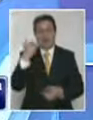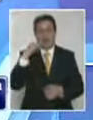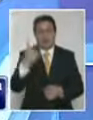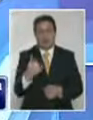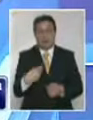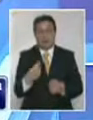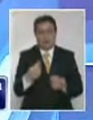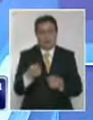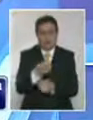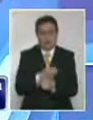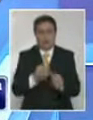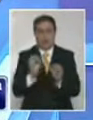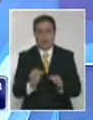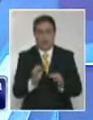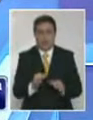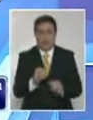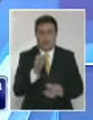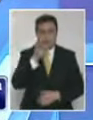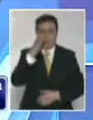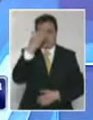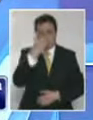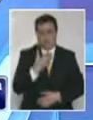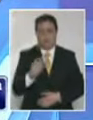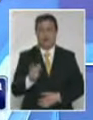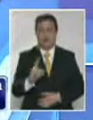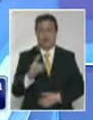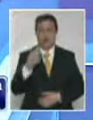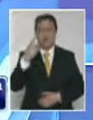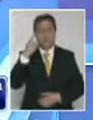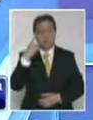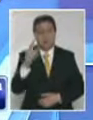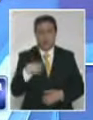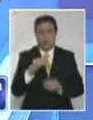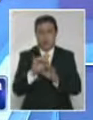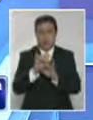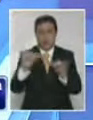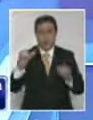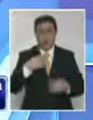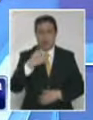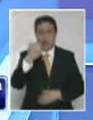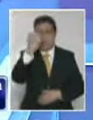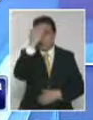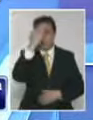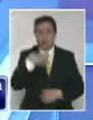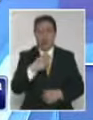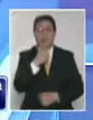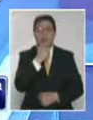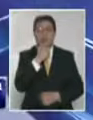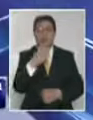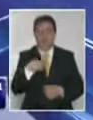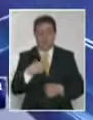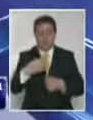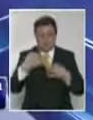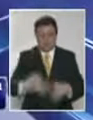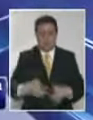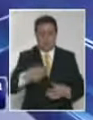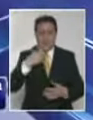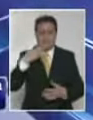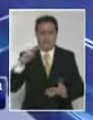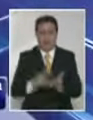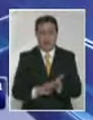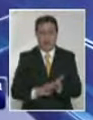vivió al filo de la navaja, pero nunca me he arrepentido de haber hecho ese periodismo. Sí, pero era un periodismo con una